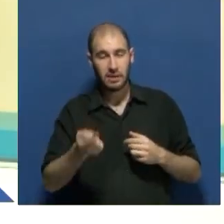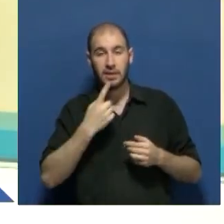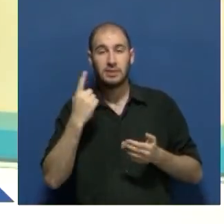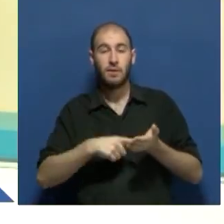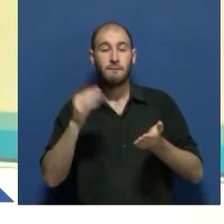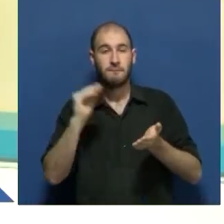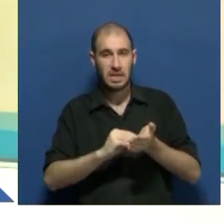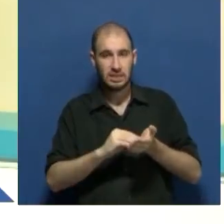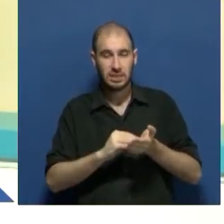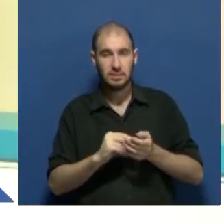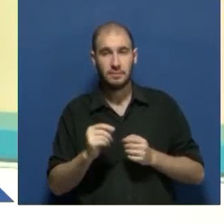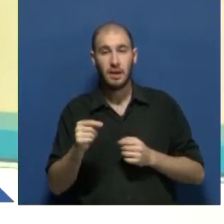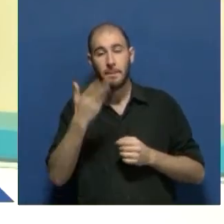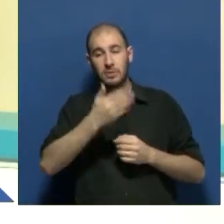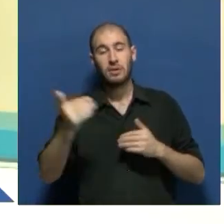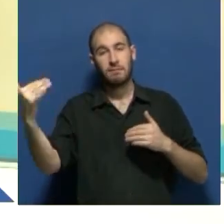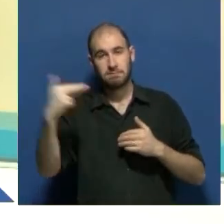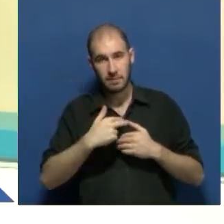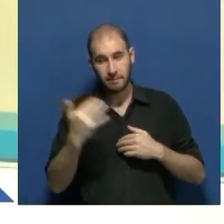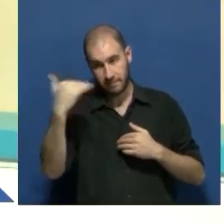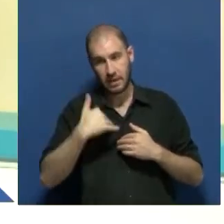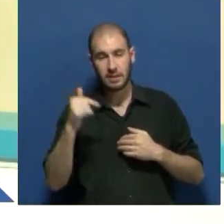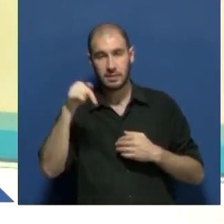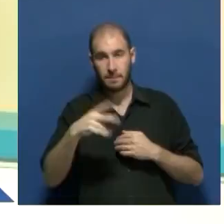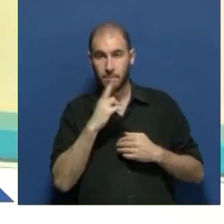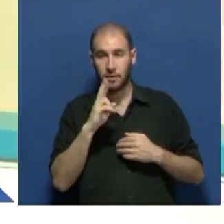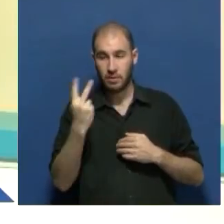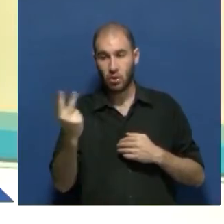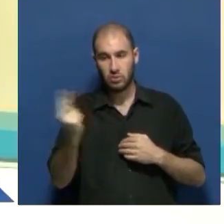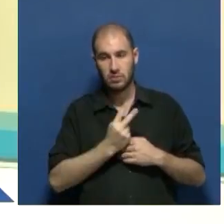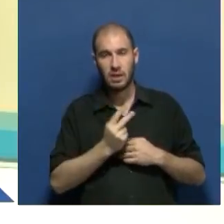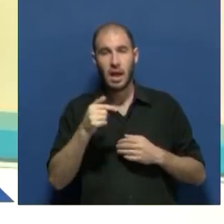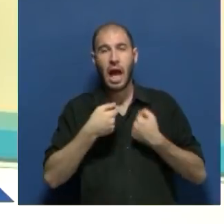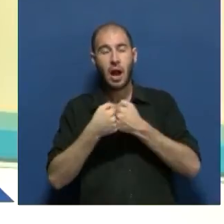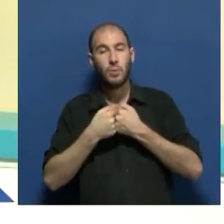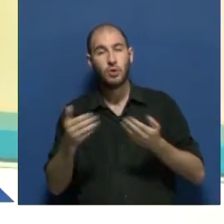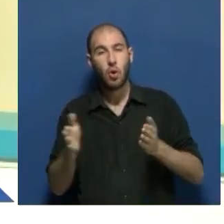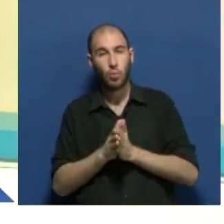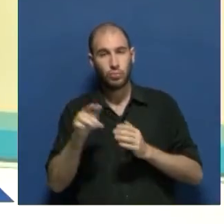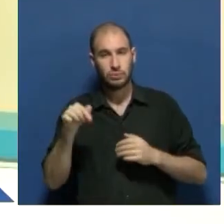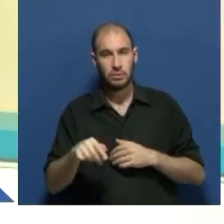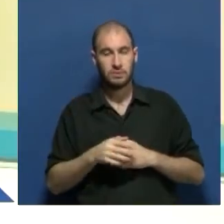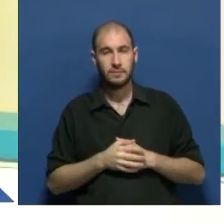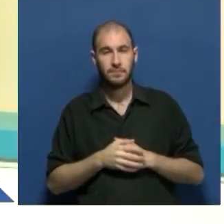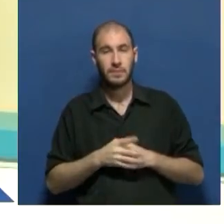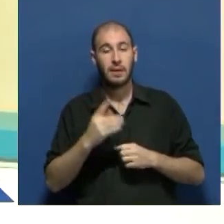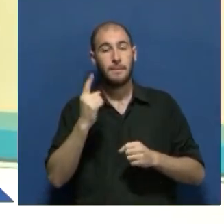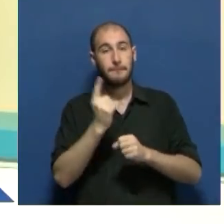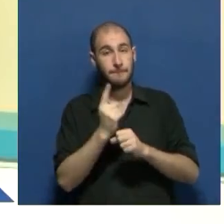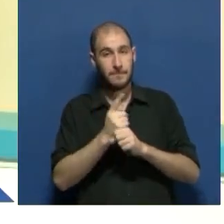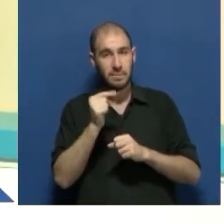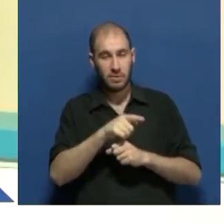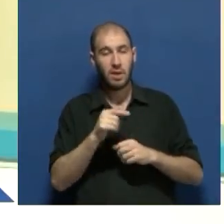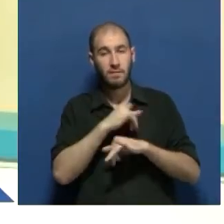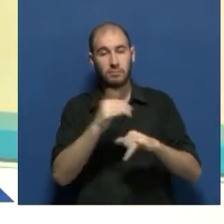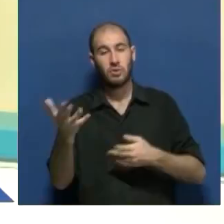una fecha para que vengan los funcionarios y poder lograr un acuerdo en común. Primero acceder